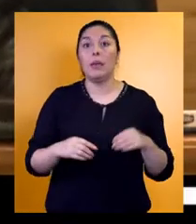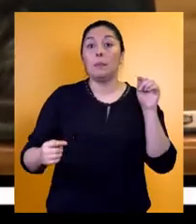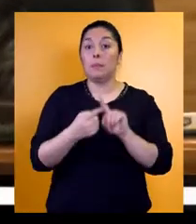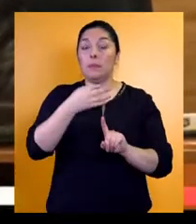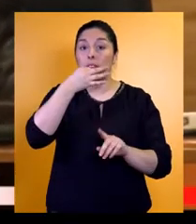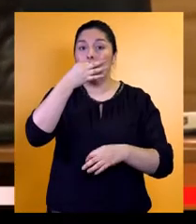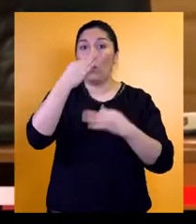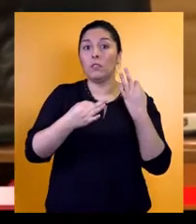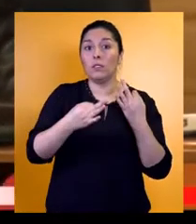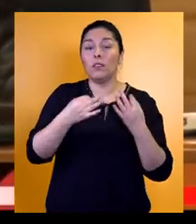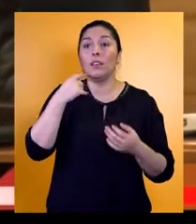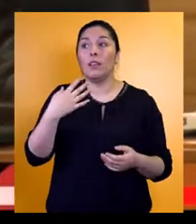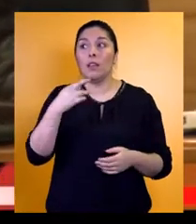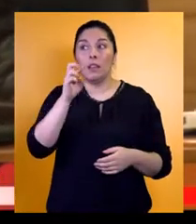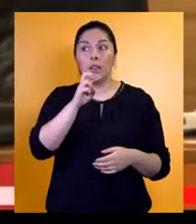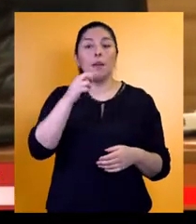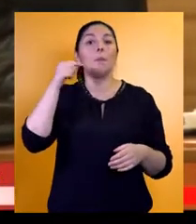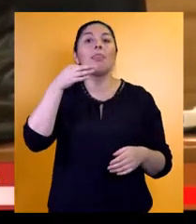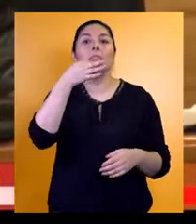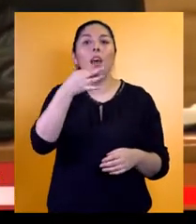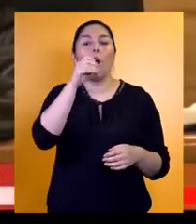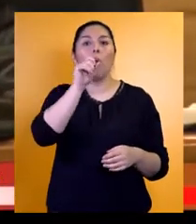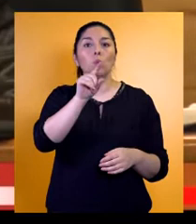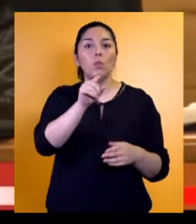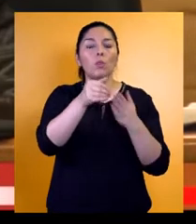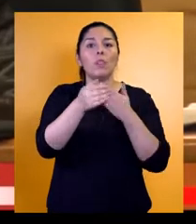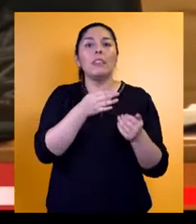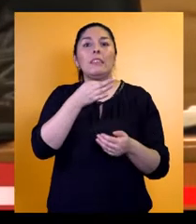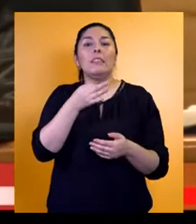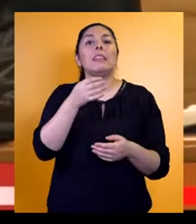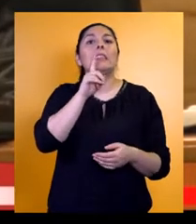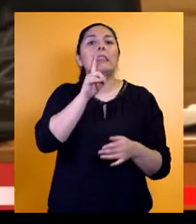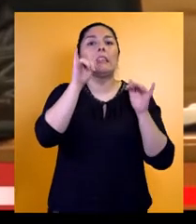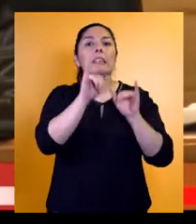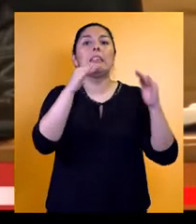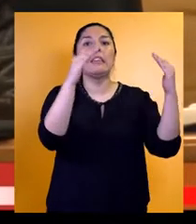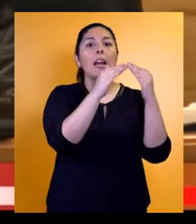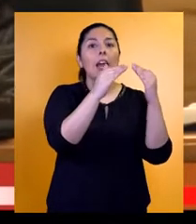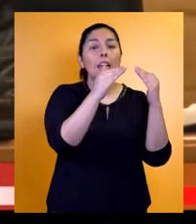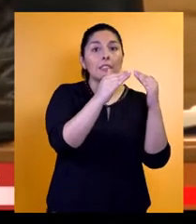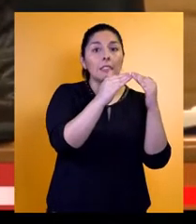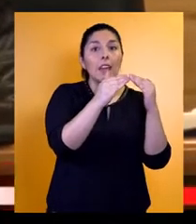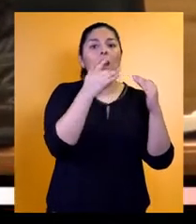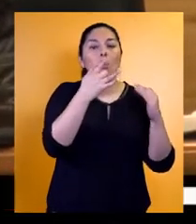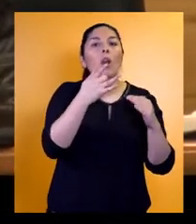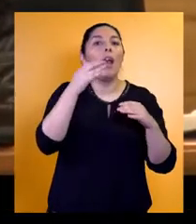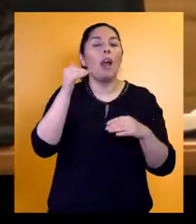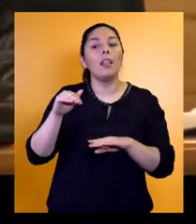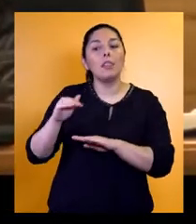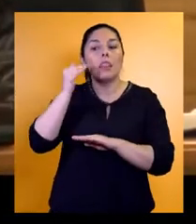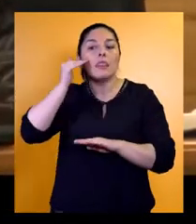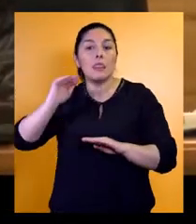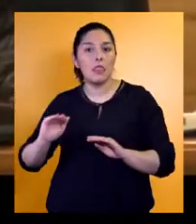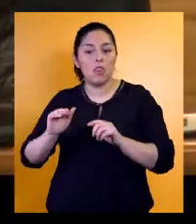primero, que se condena a Pablo Adolfo José Muñoz, ya individualizado, a sufrir la pena de 156 días de reclusión menor en su grado mínimo,